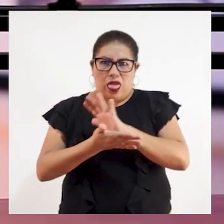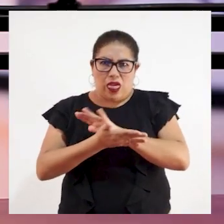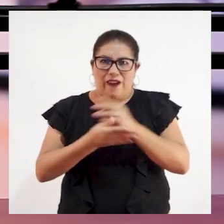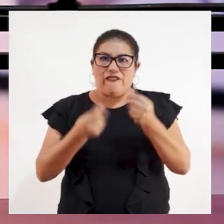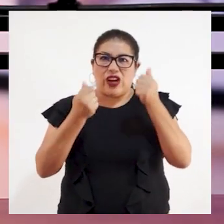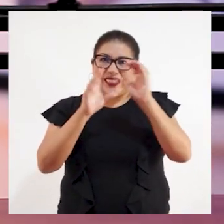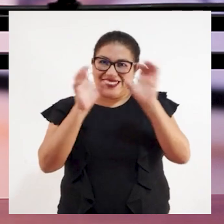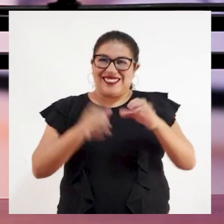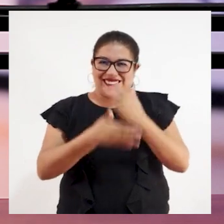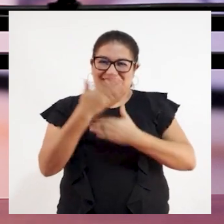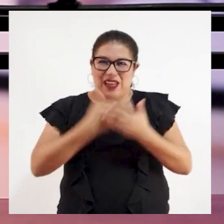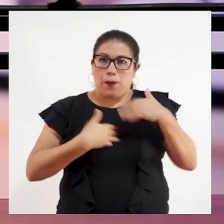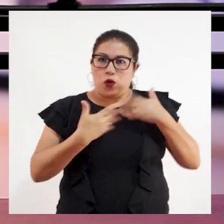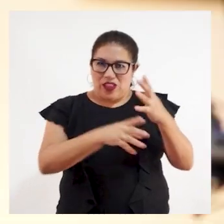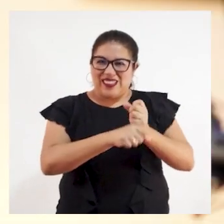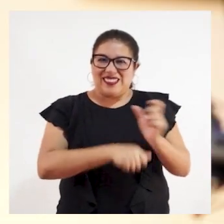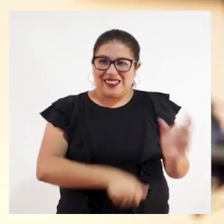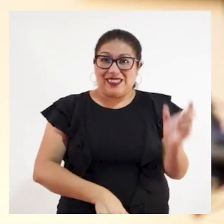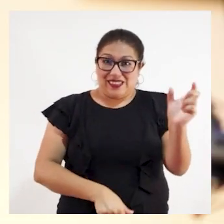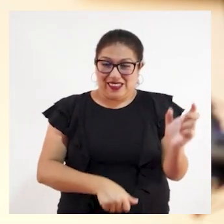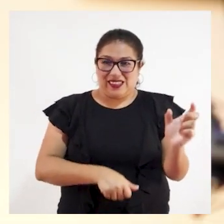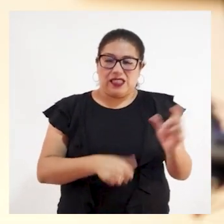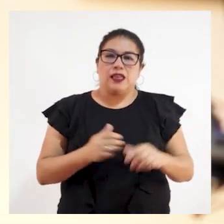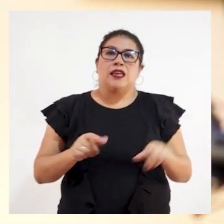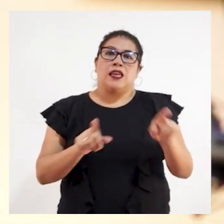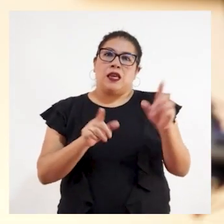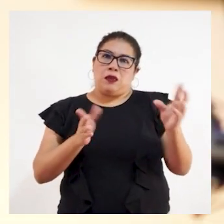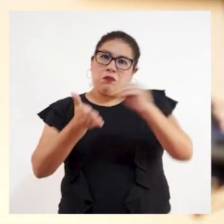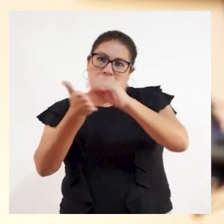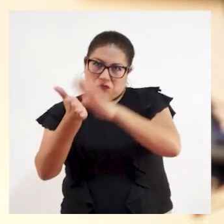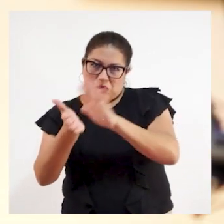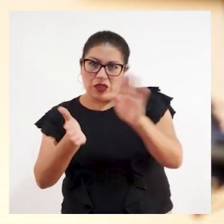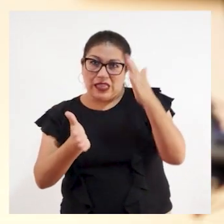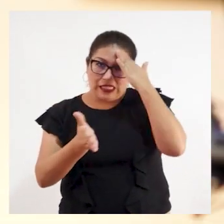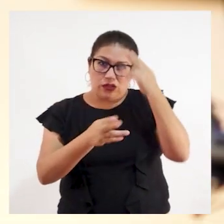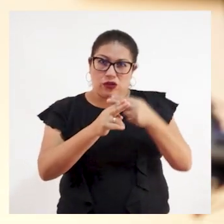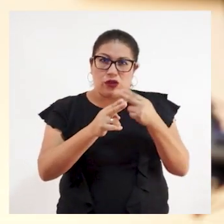que CONADIS brinda, y una inscripción en un registro.